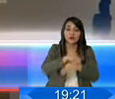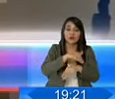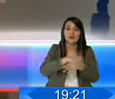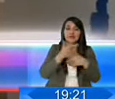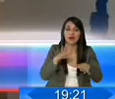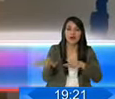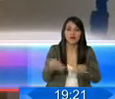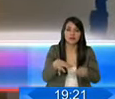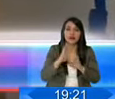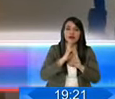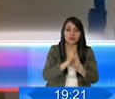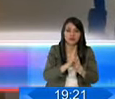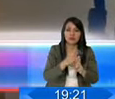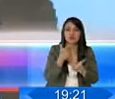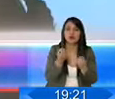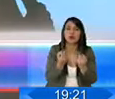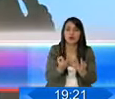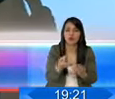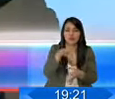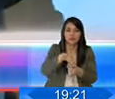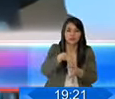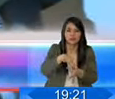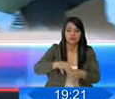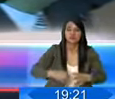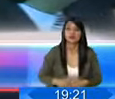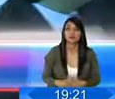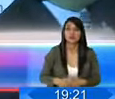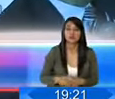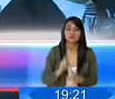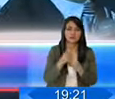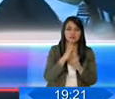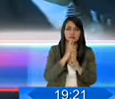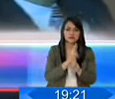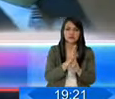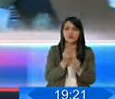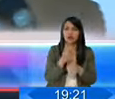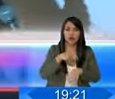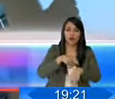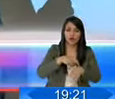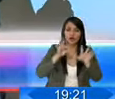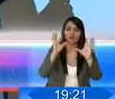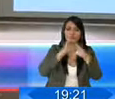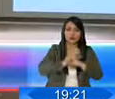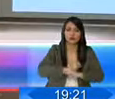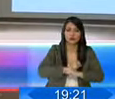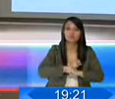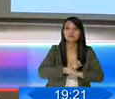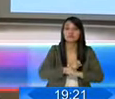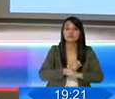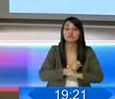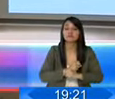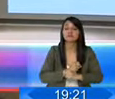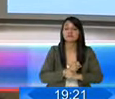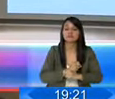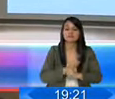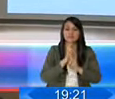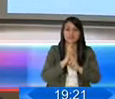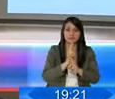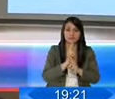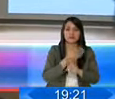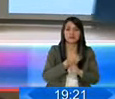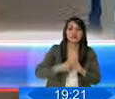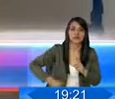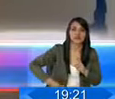la actividad ya del conteo propiamente. Tienen previsto que los primeros resultados estén listos para las 8 de la noche, que corresponden a la nominación